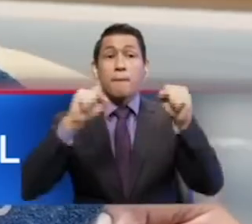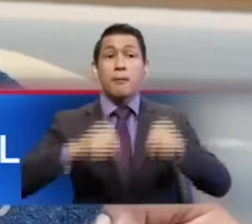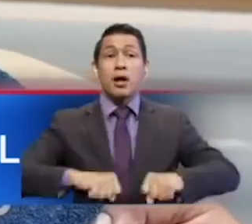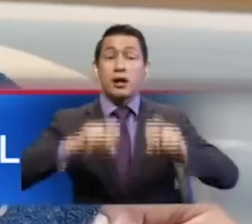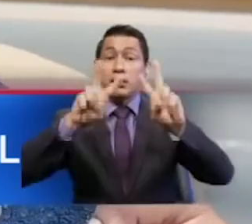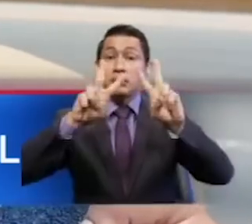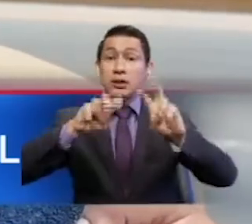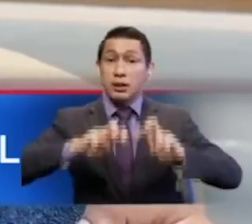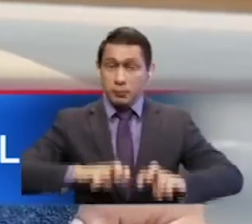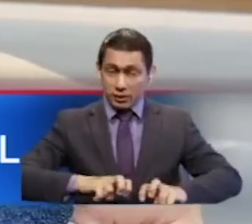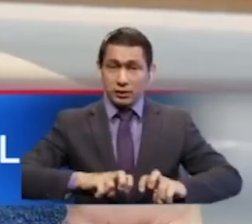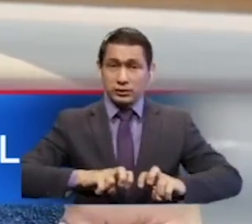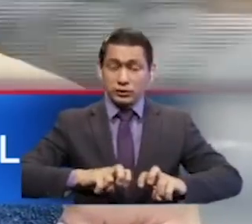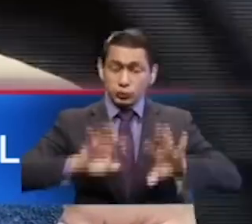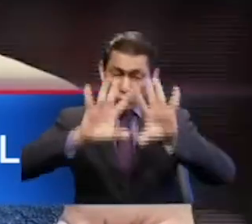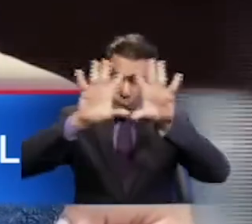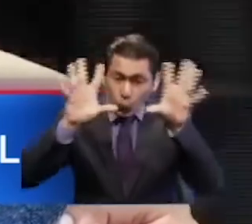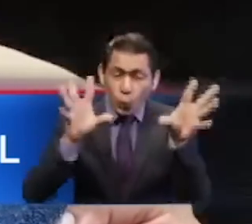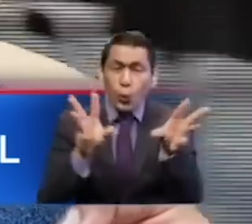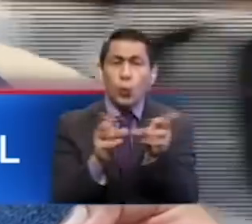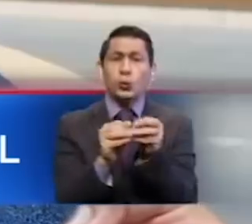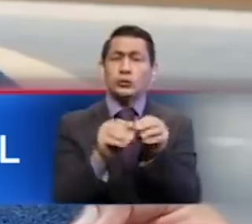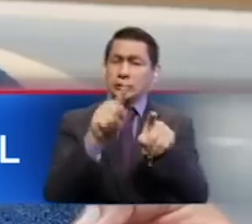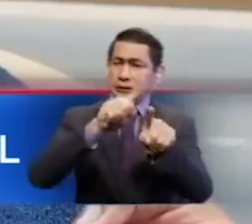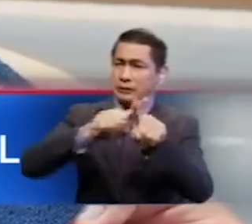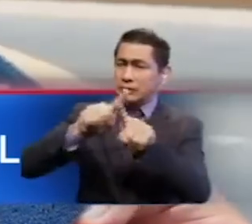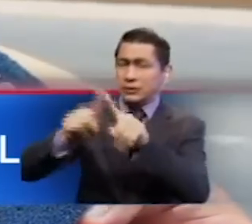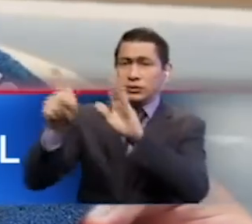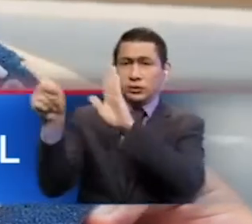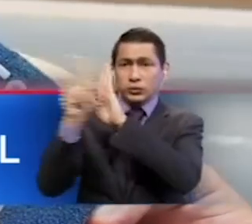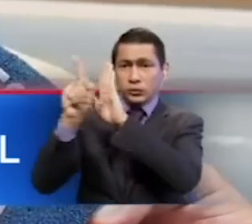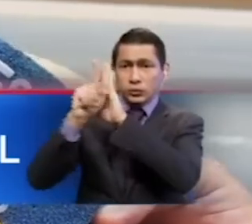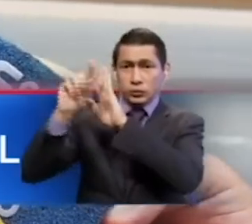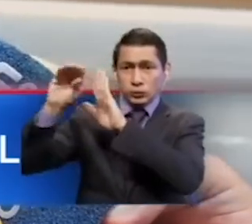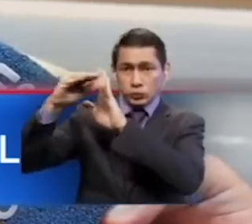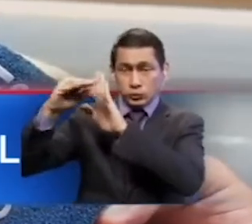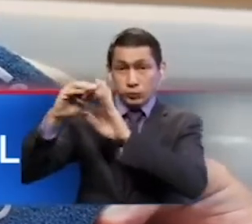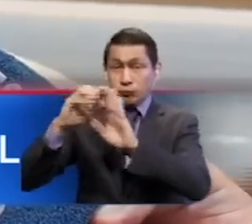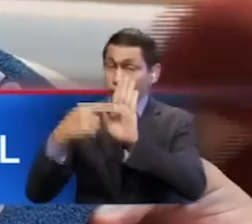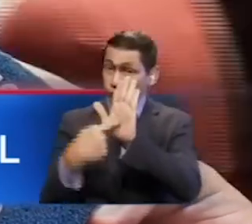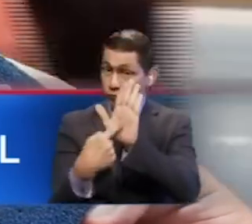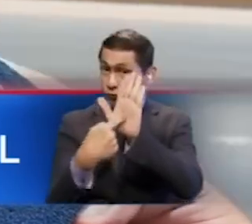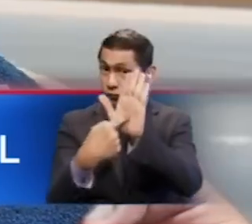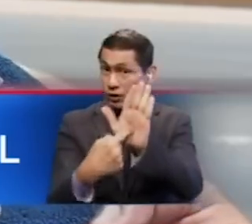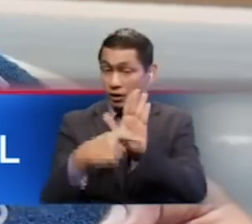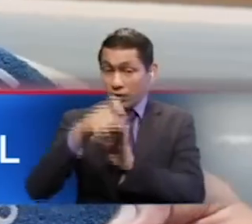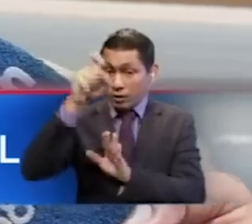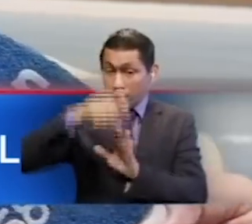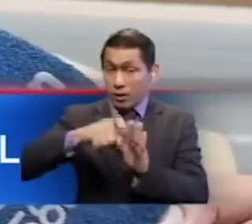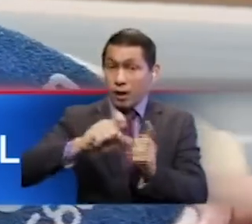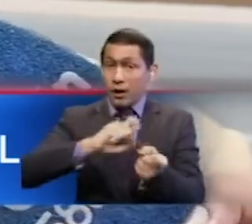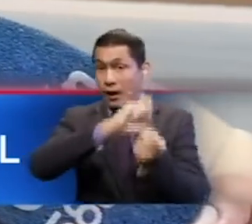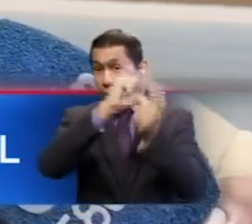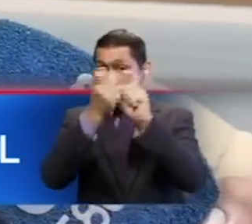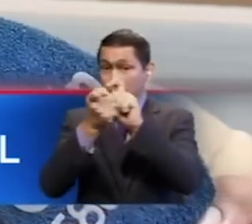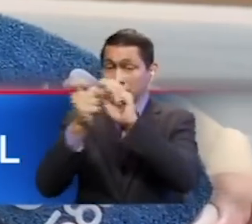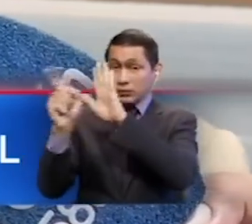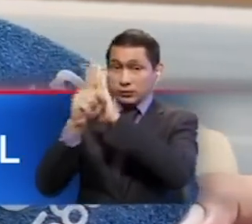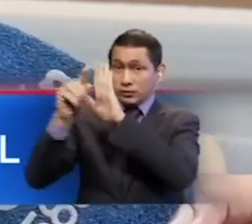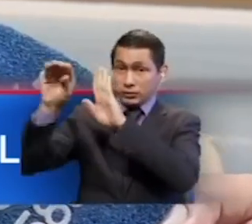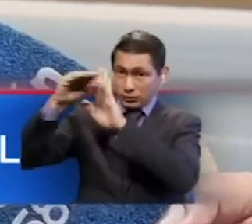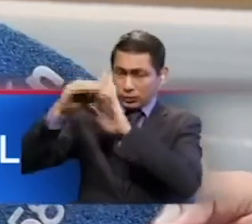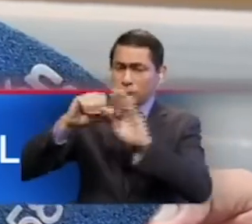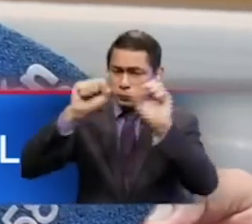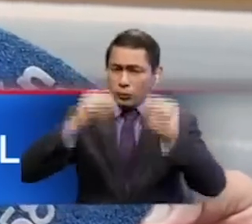revisión integral de todos los radares. Les vuelvo a reiterar, si nosotros tenemos que tomar medidas sobre el tema, correcciones, lo vamos a hacer sin